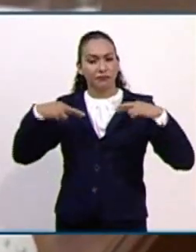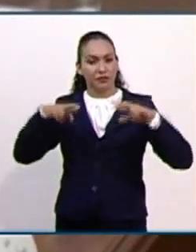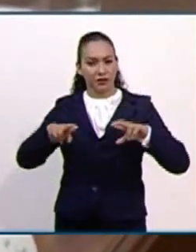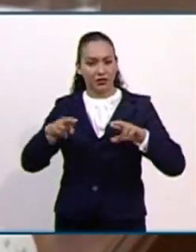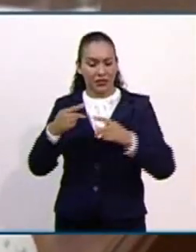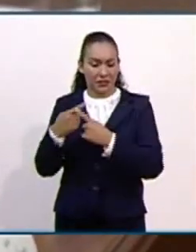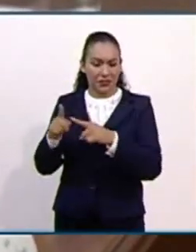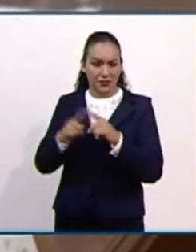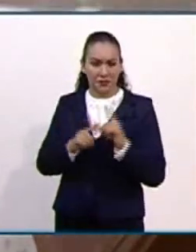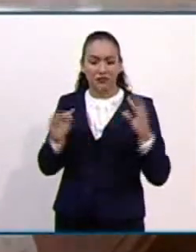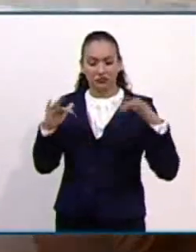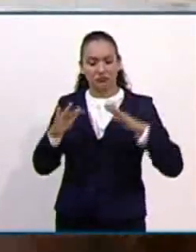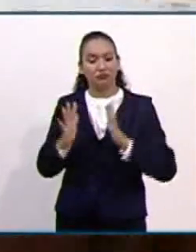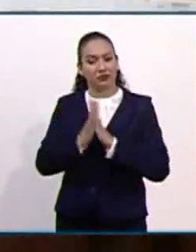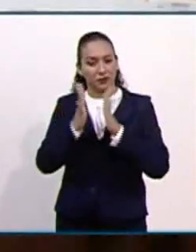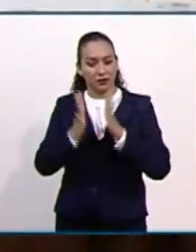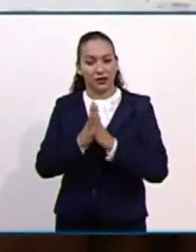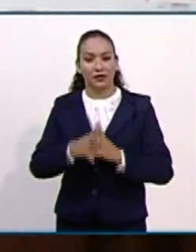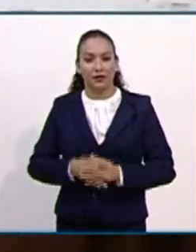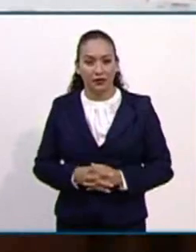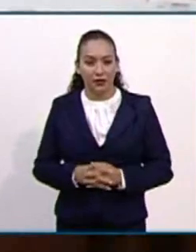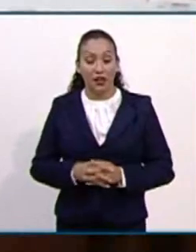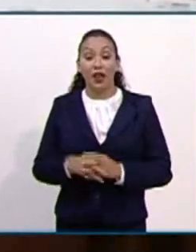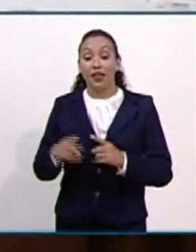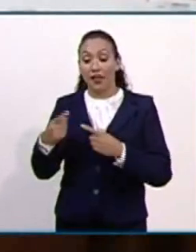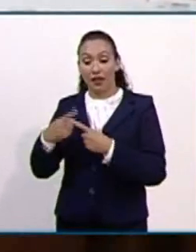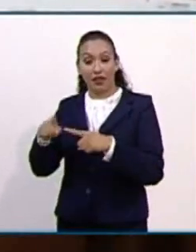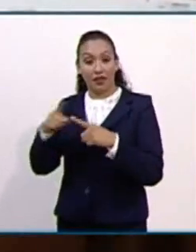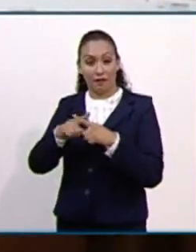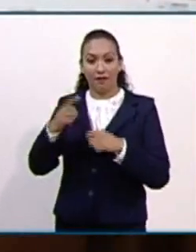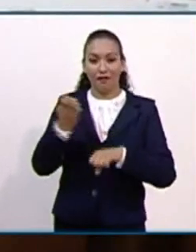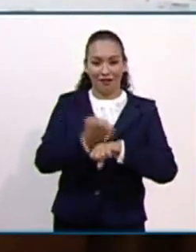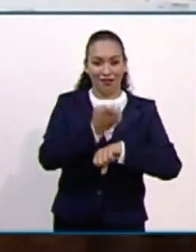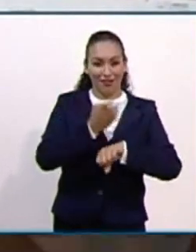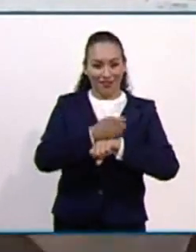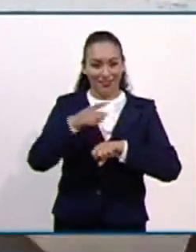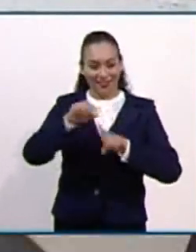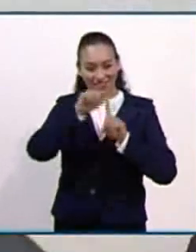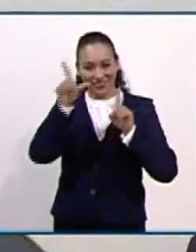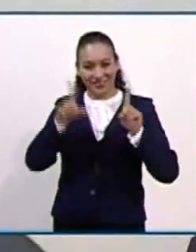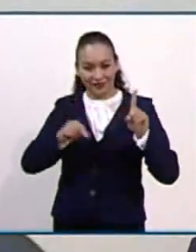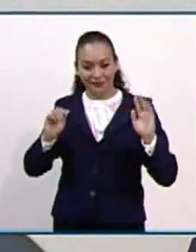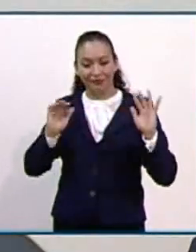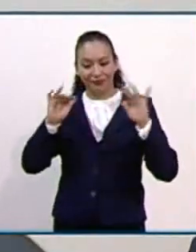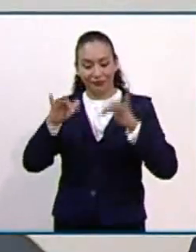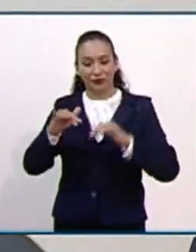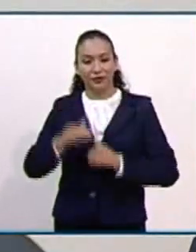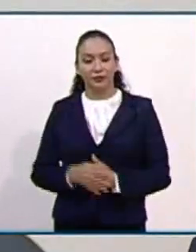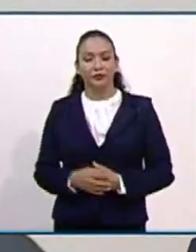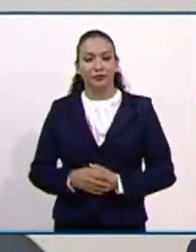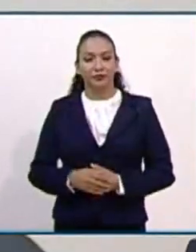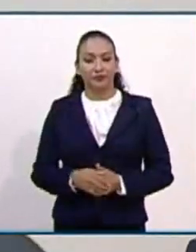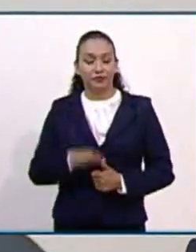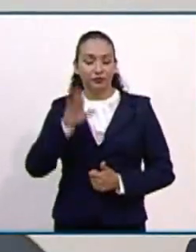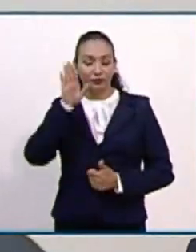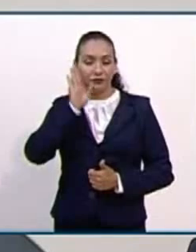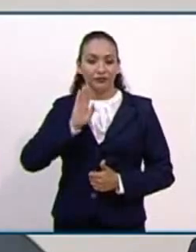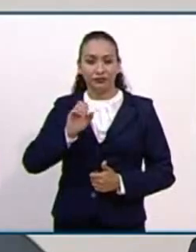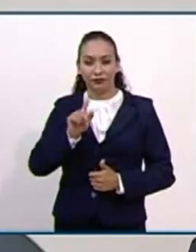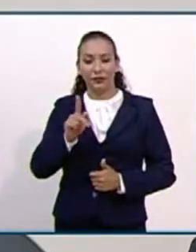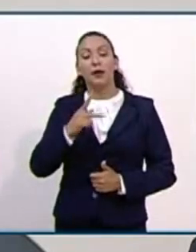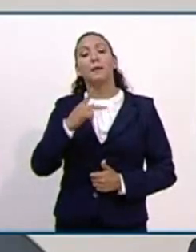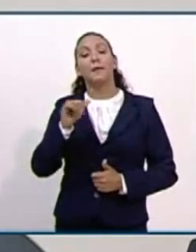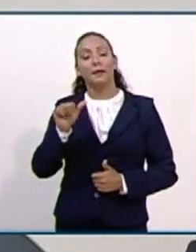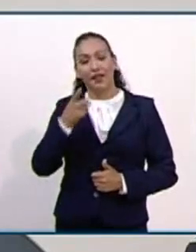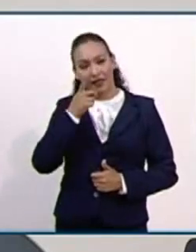Poder Judicial de la Federación y de las entidades de la República Mexicana. La ministra presidenta señaló que la implementación de la